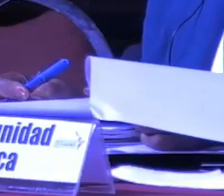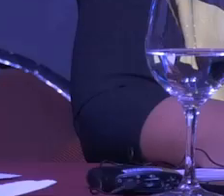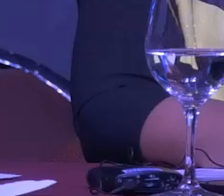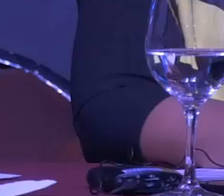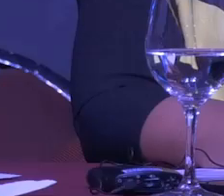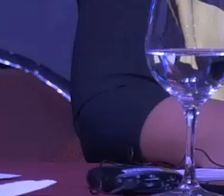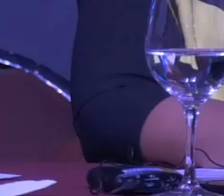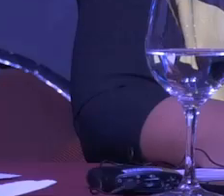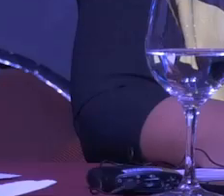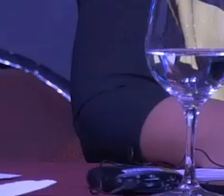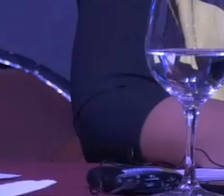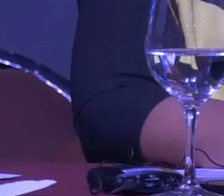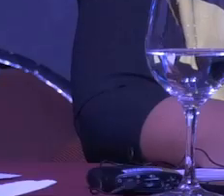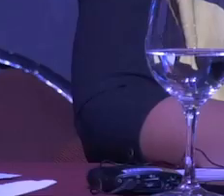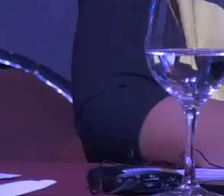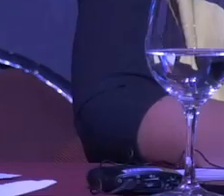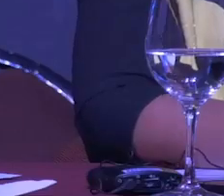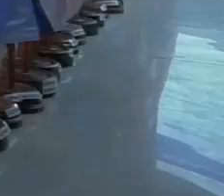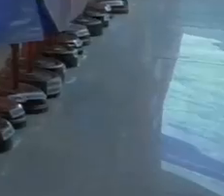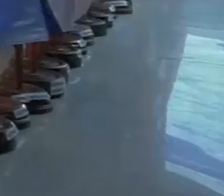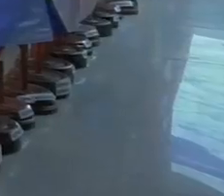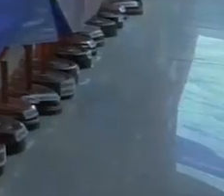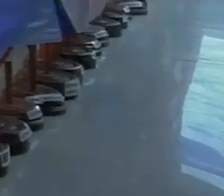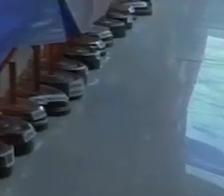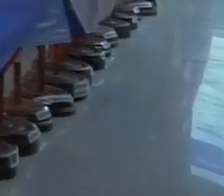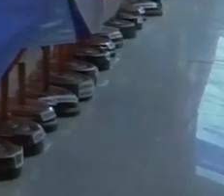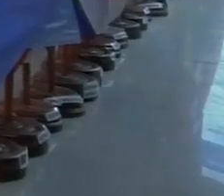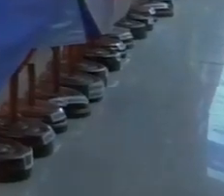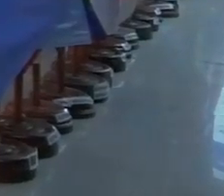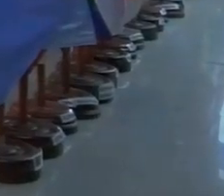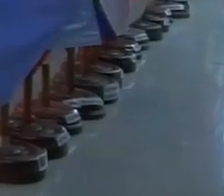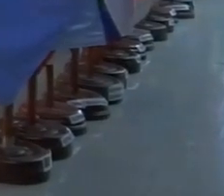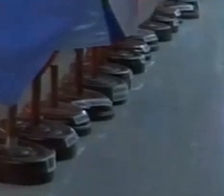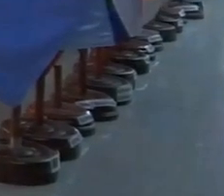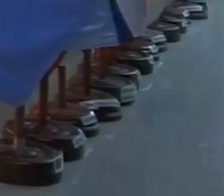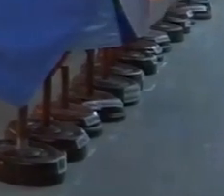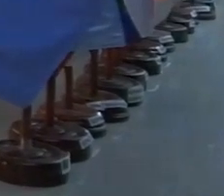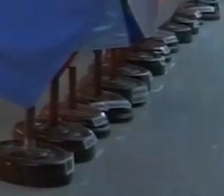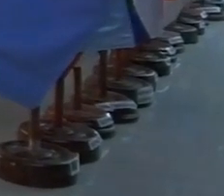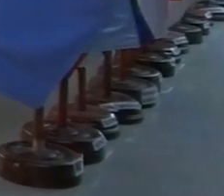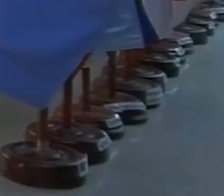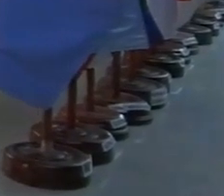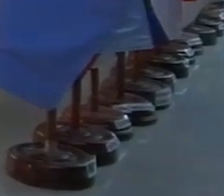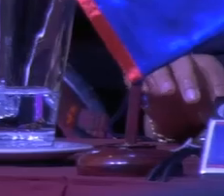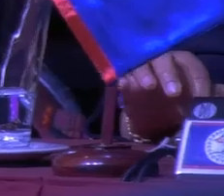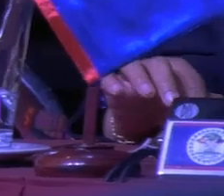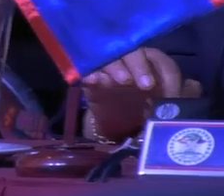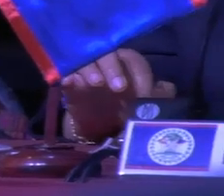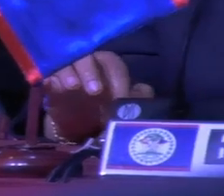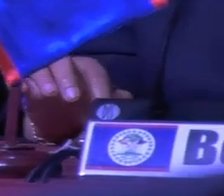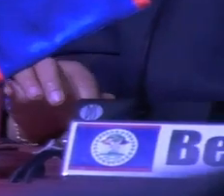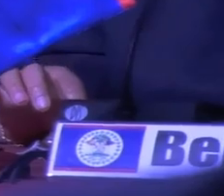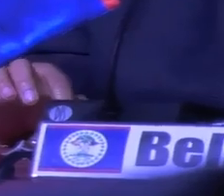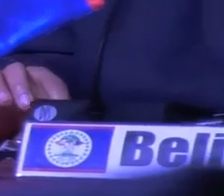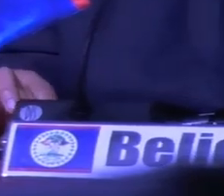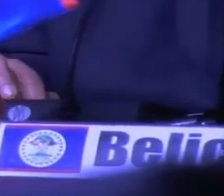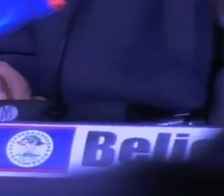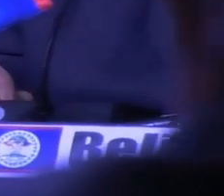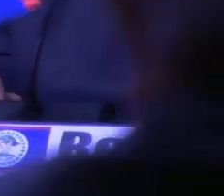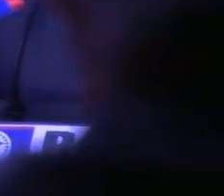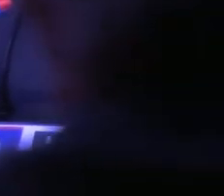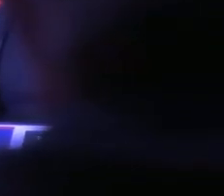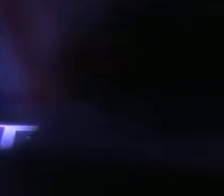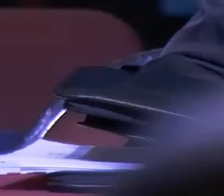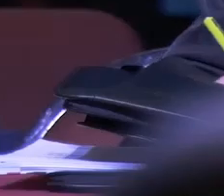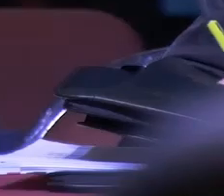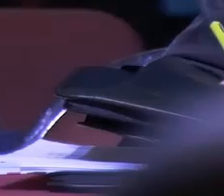América Latina y el Caribe para la implementación del ODS-4, Educación 2030, dando seguimiento a los compromisos de la Declaración de